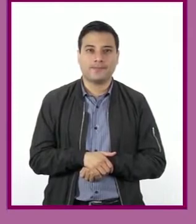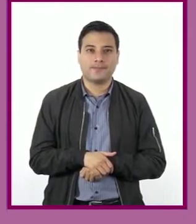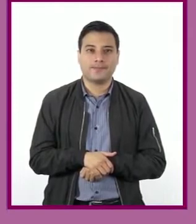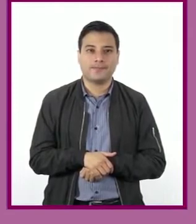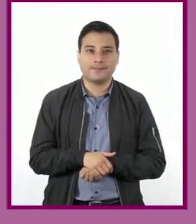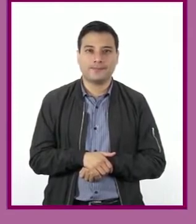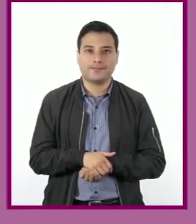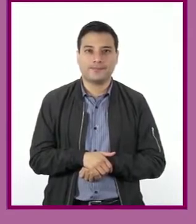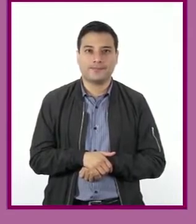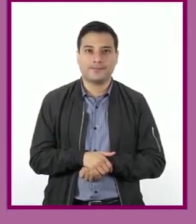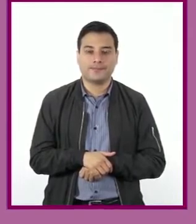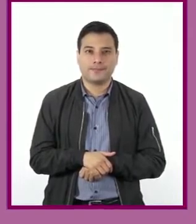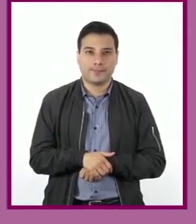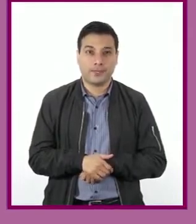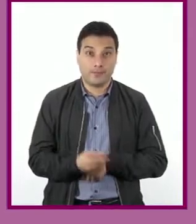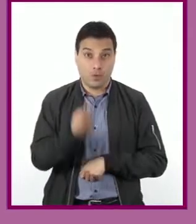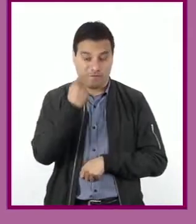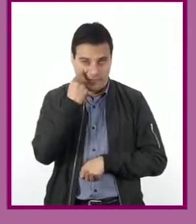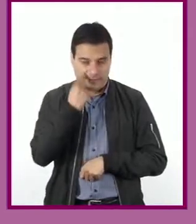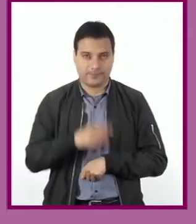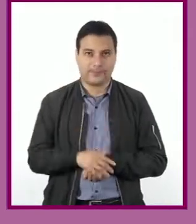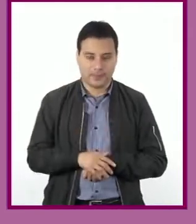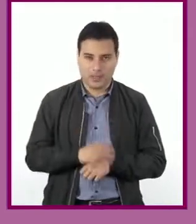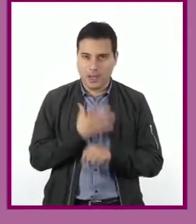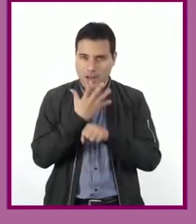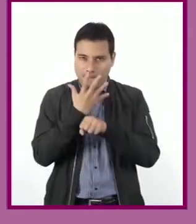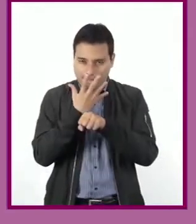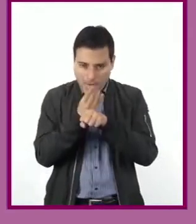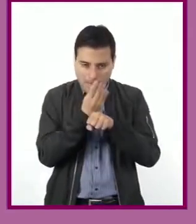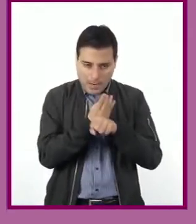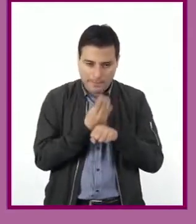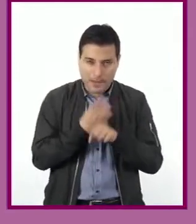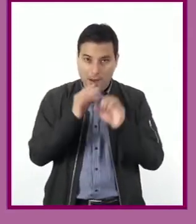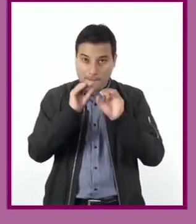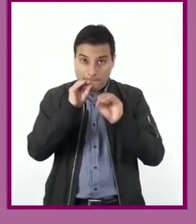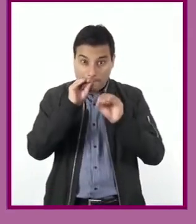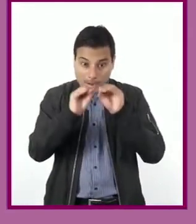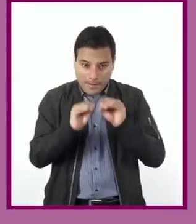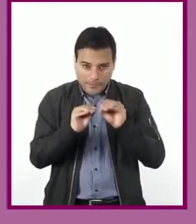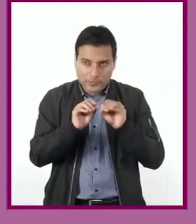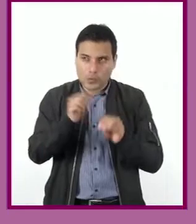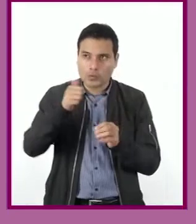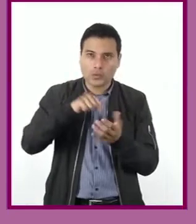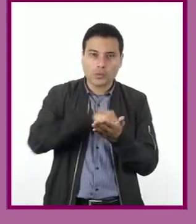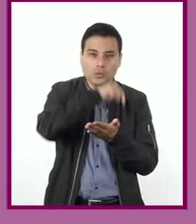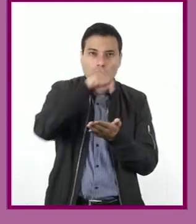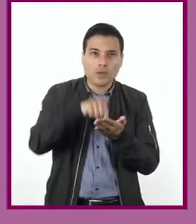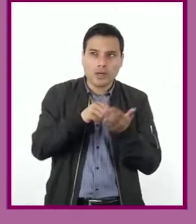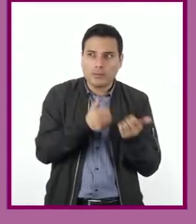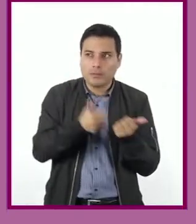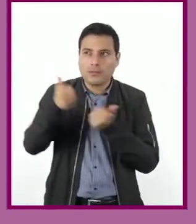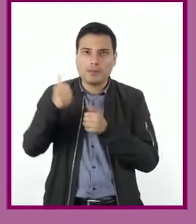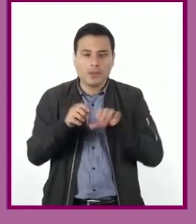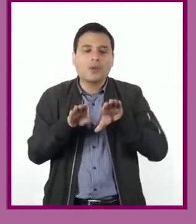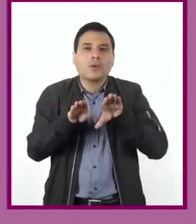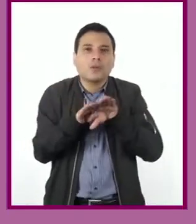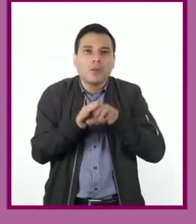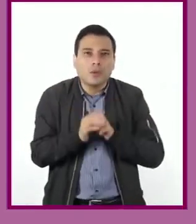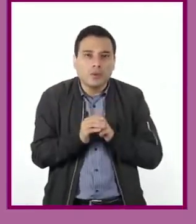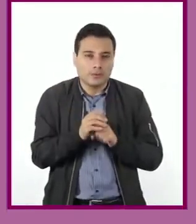Sin embargo, si para esta restauración hubiera tenido que ser trasladada a otro lugar, el movimiento hubiera requerido mucha